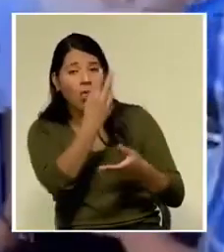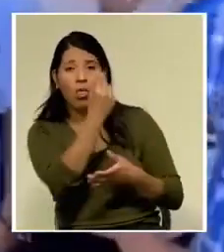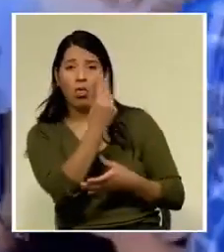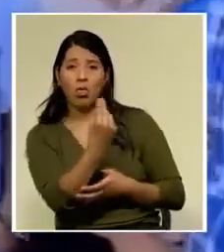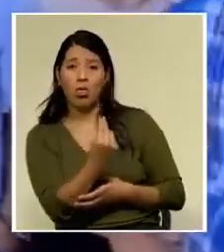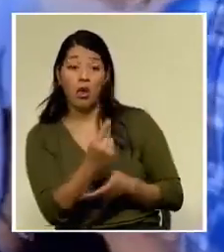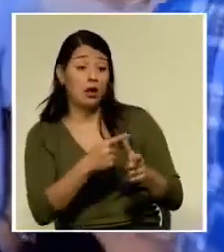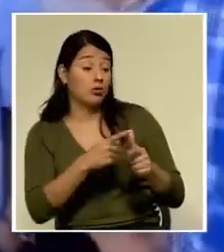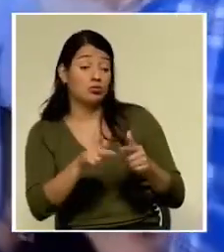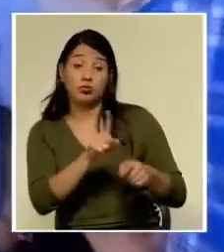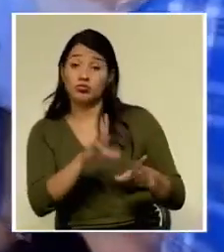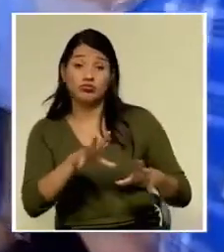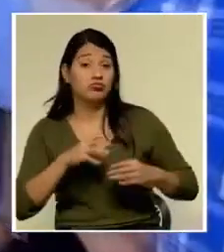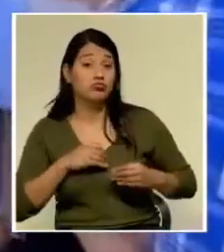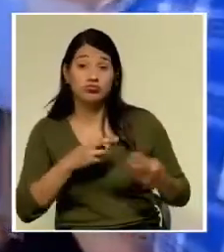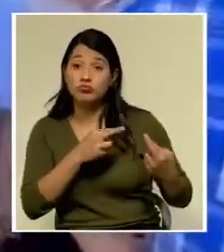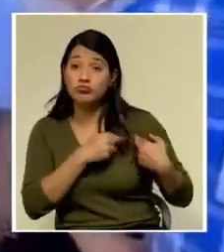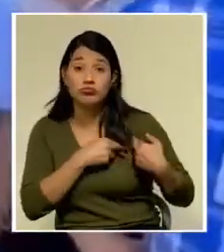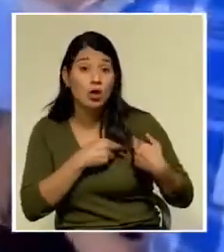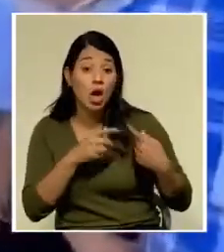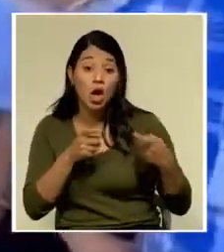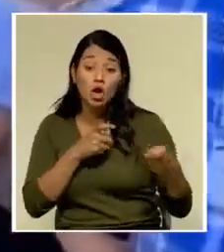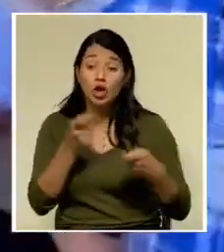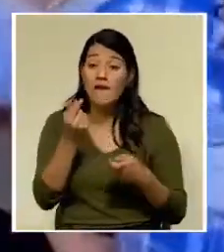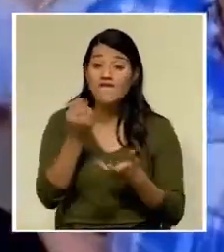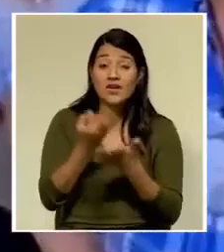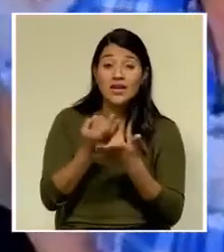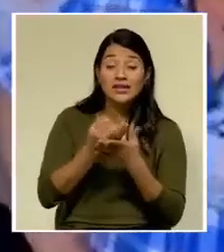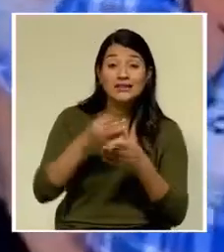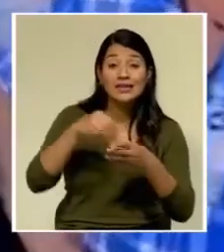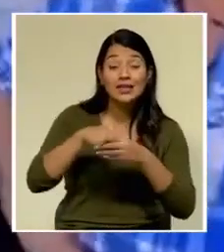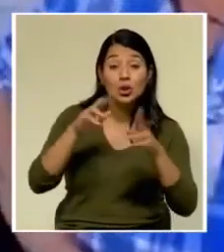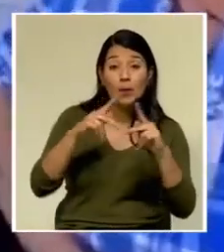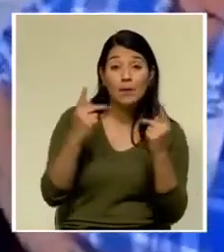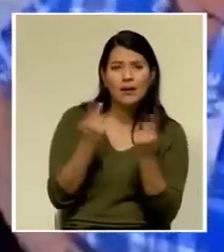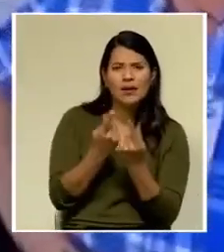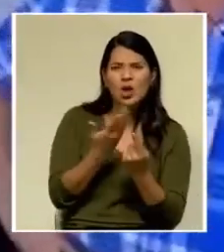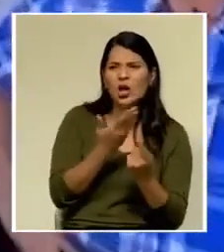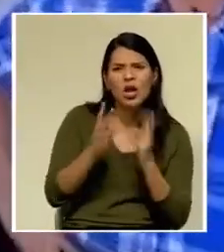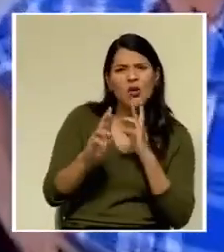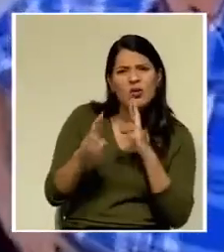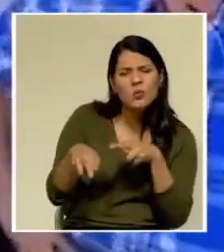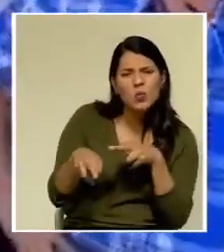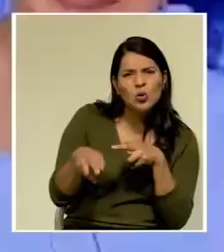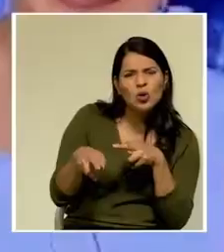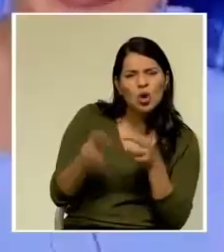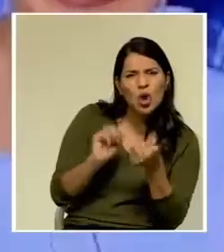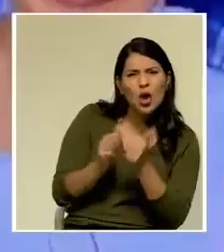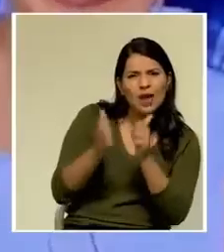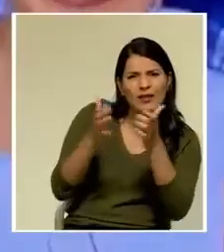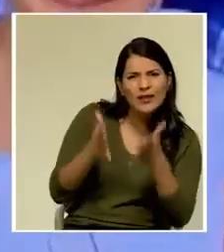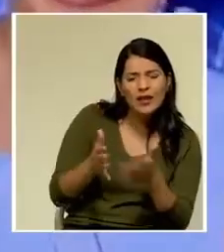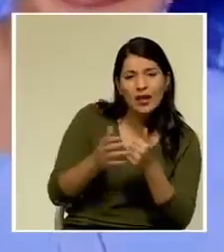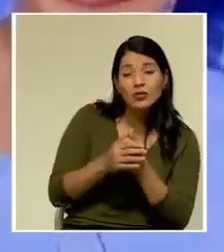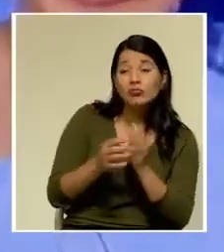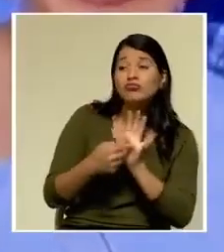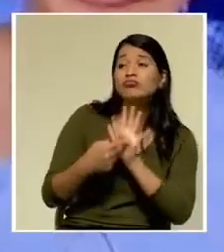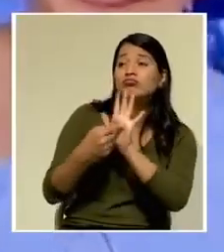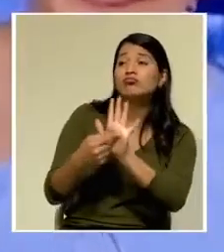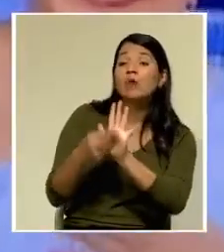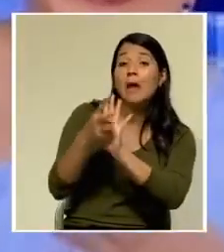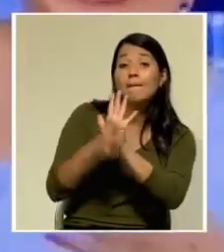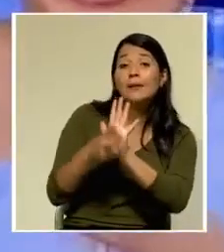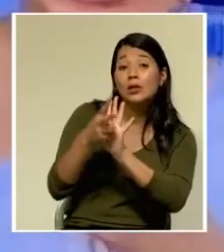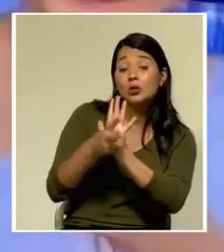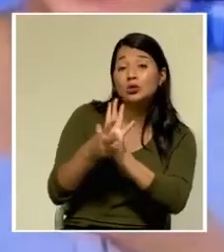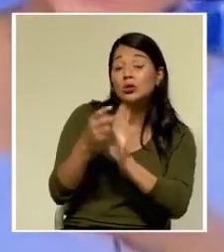por el manejo de las finanzas del partido. La respuesta del candidato fue la difusión de un video en el que califica